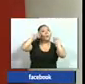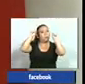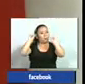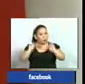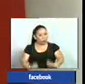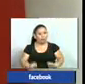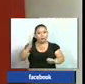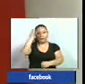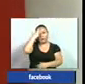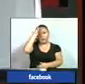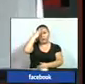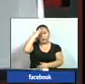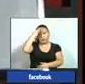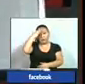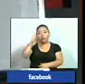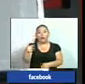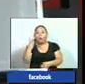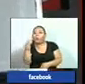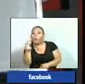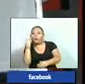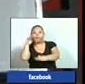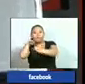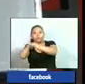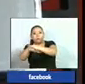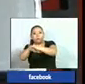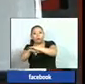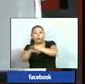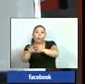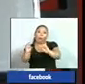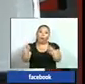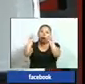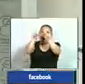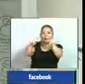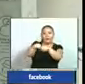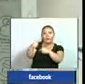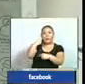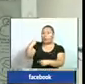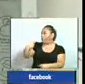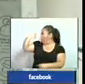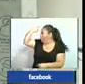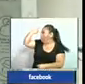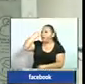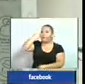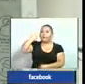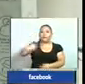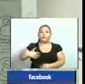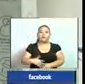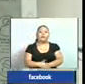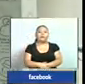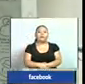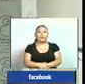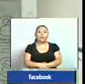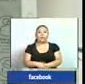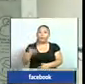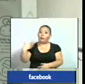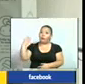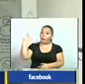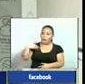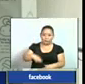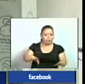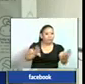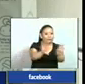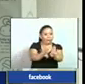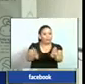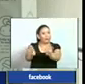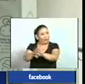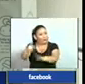llevar el control de personas que ingresan al lugar y cámaras termográficas. Desde el inicio de este cierre preventivo en